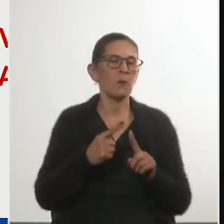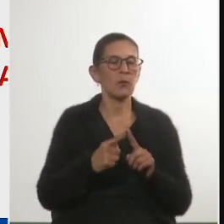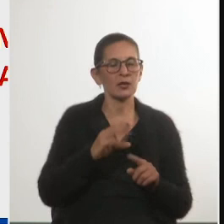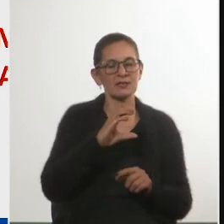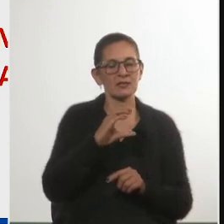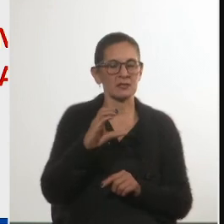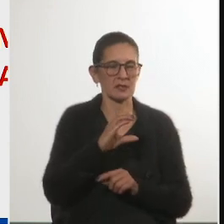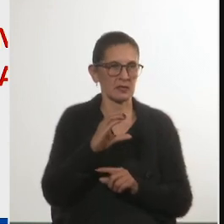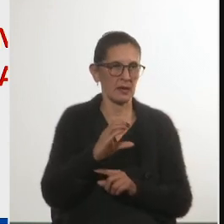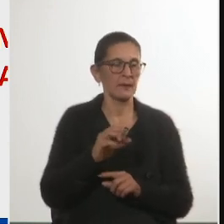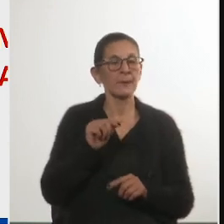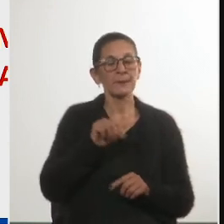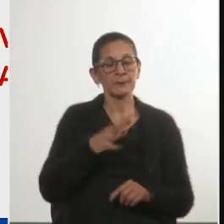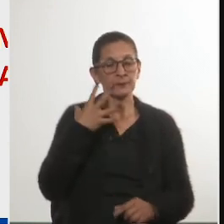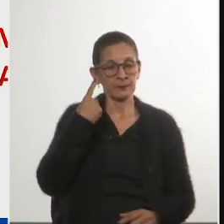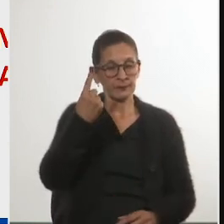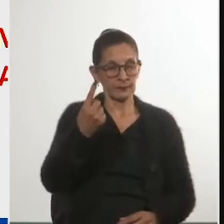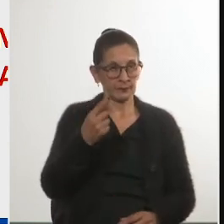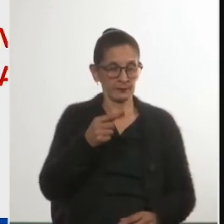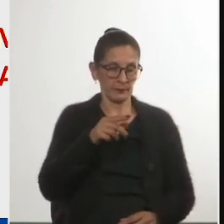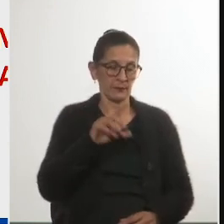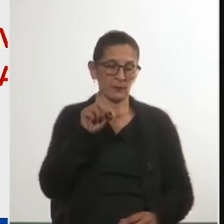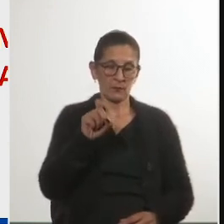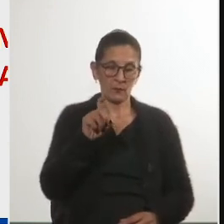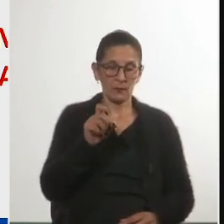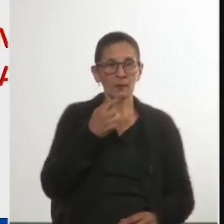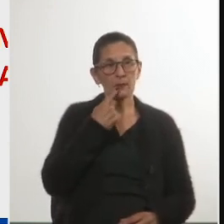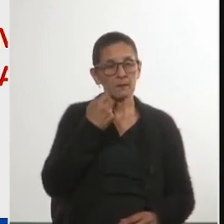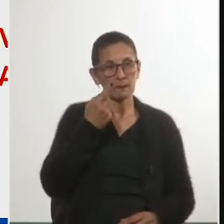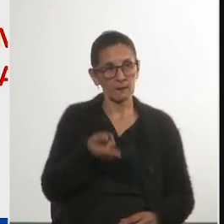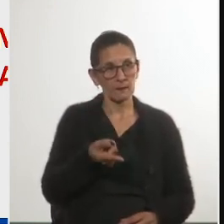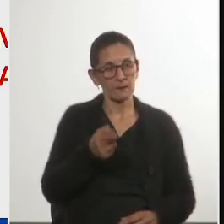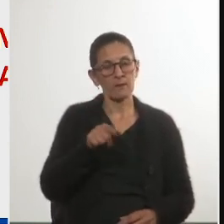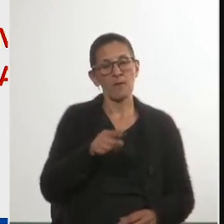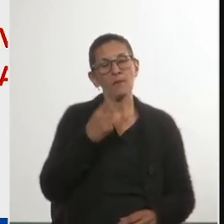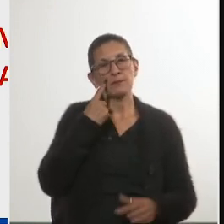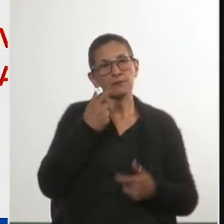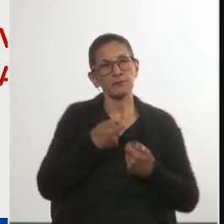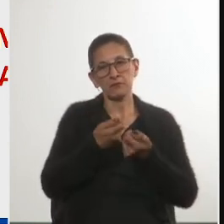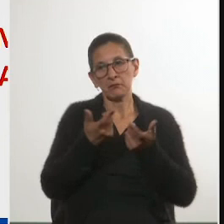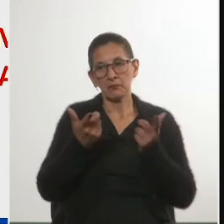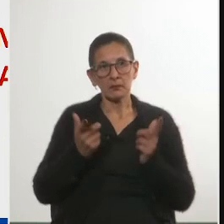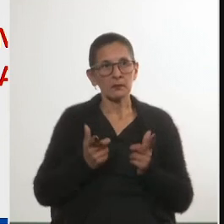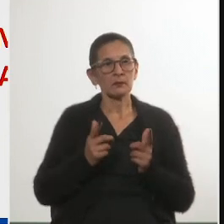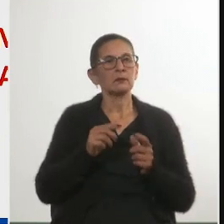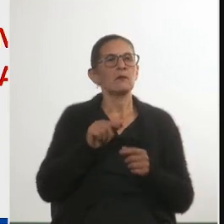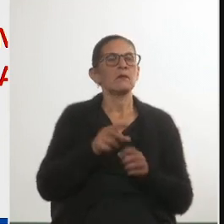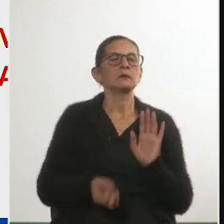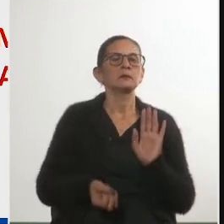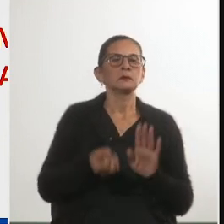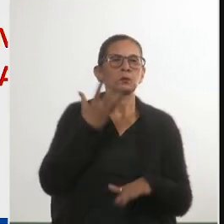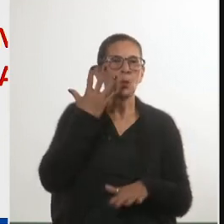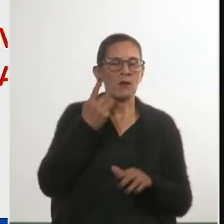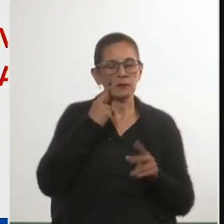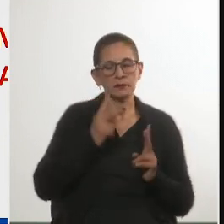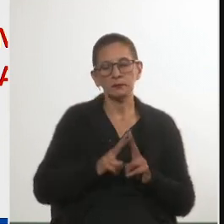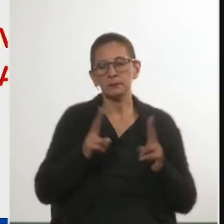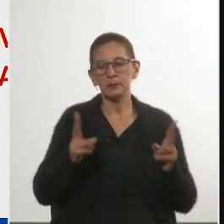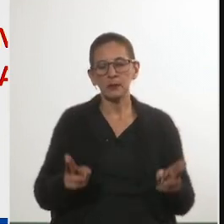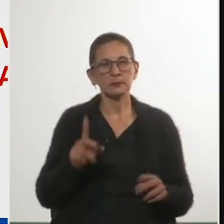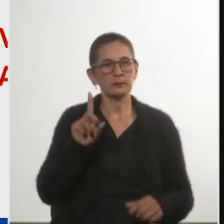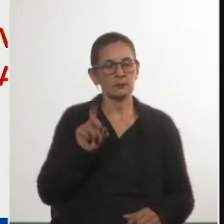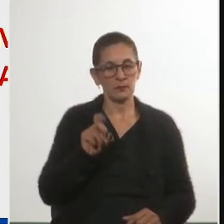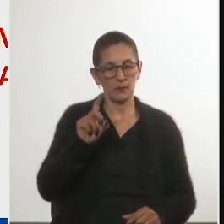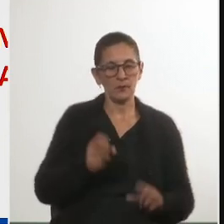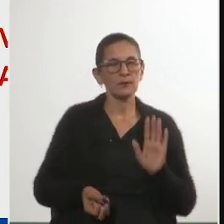centímetro. El directorio de OCE emite la resolución donde resuelve operar en un escenario con nuevas pautas de generación de